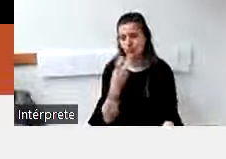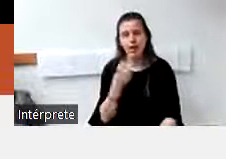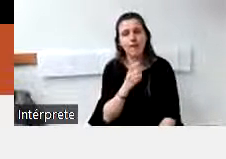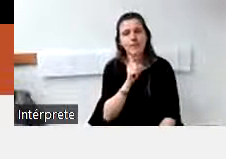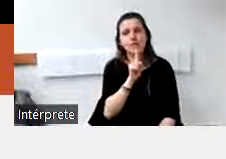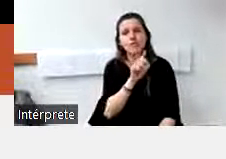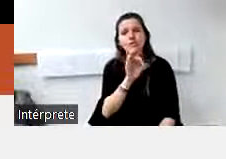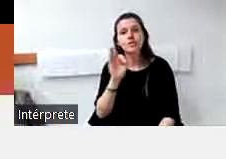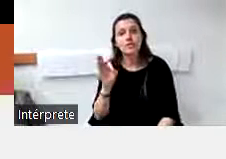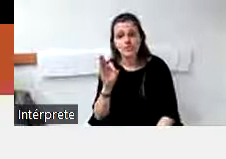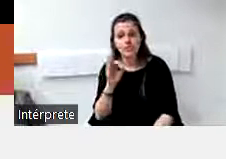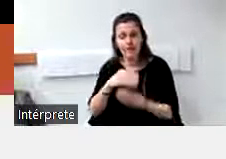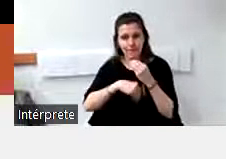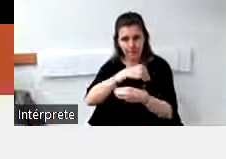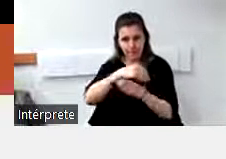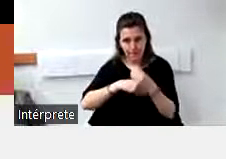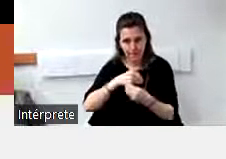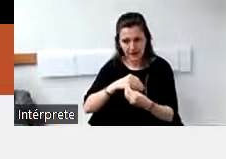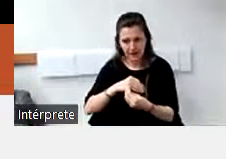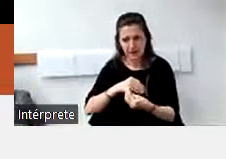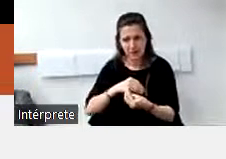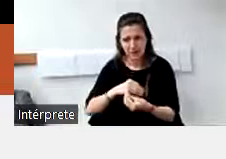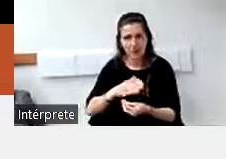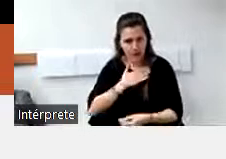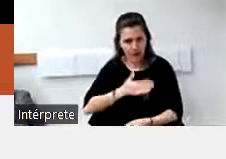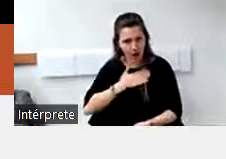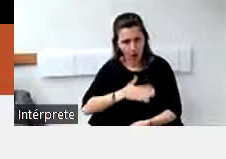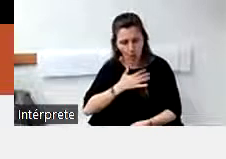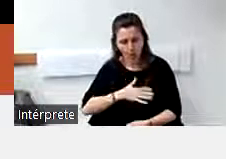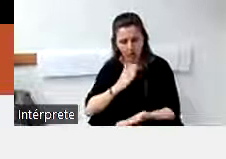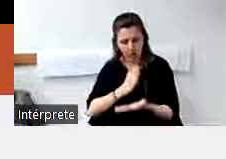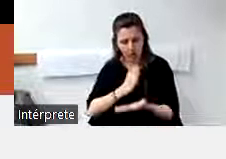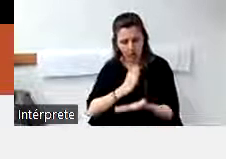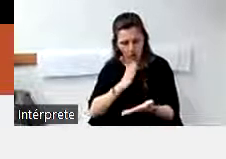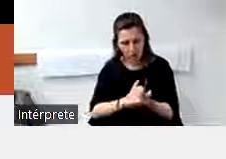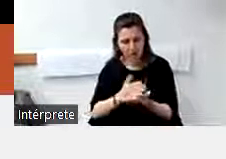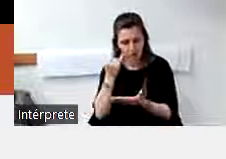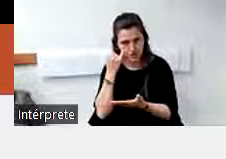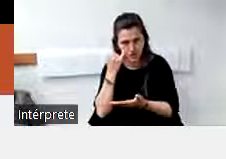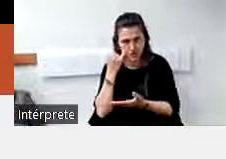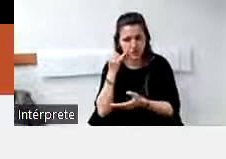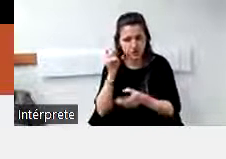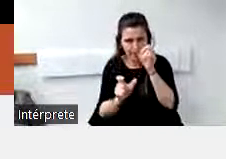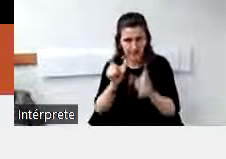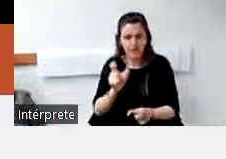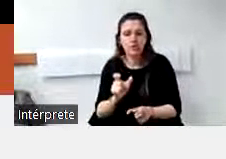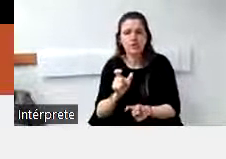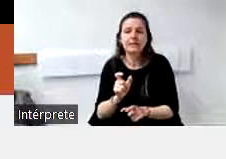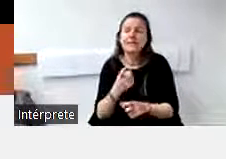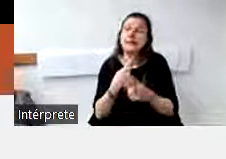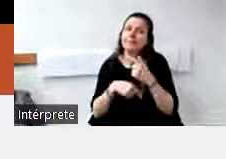derechos sexuales y reproductivos de adolescentes y jóvenes, pero llegado el momento de respetarles la